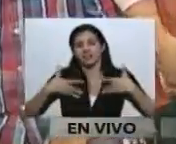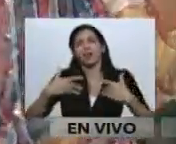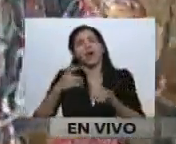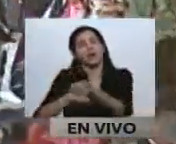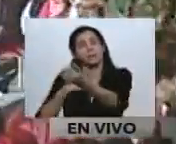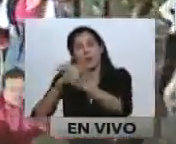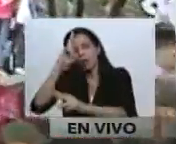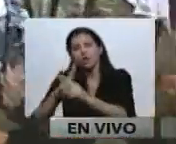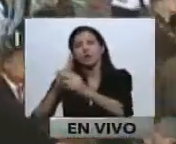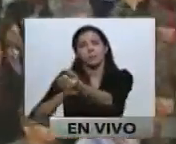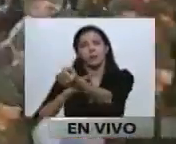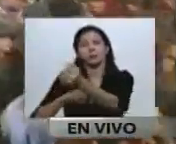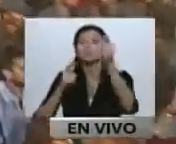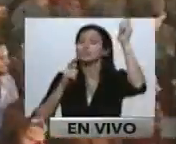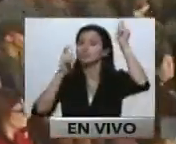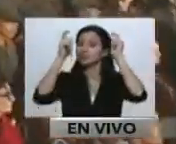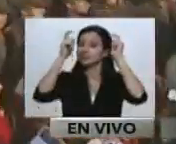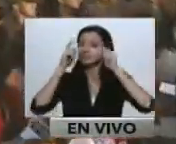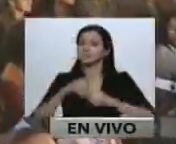Fría.